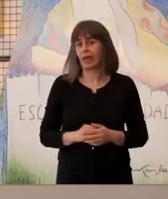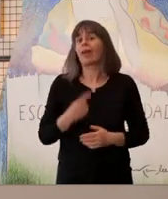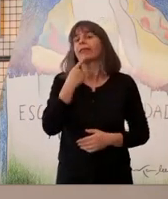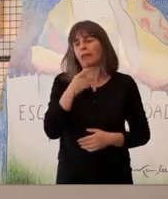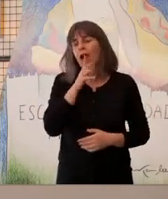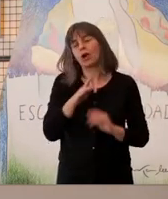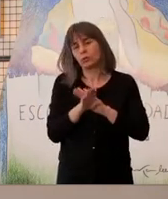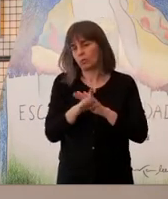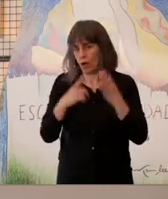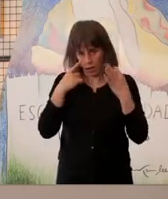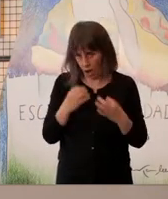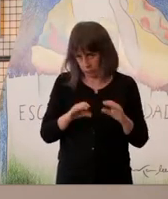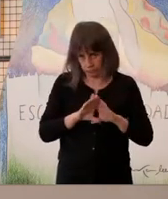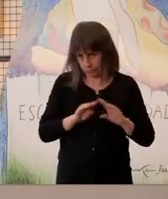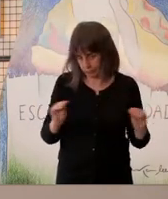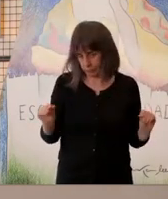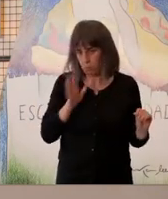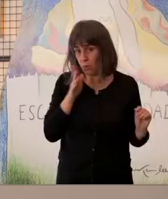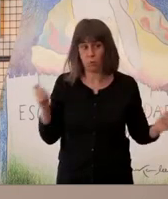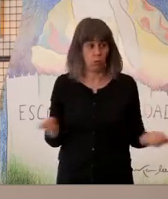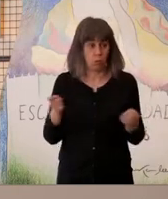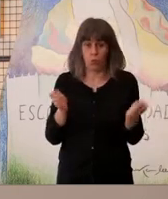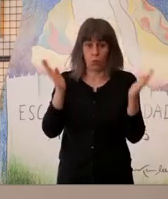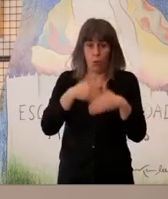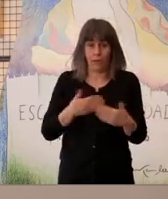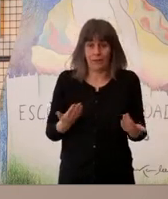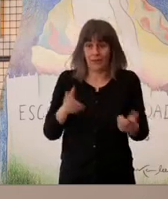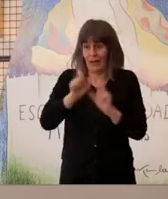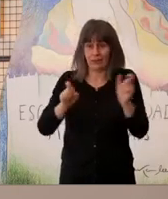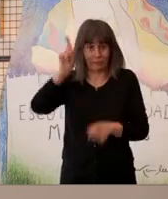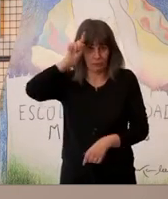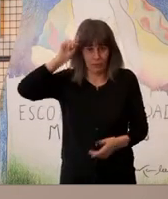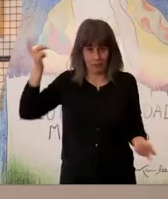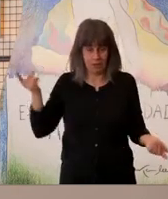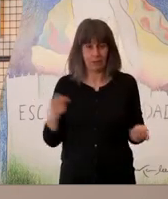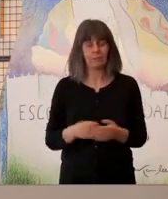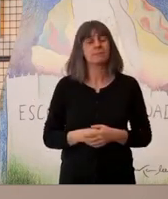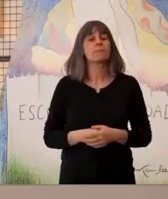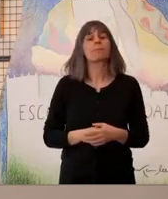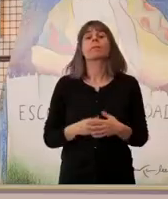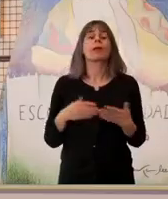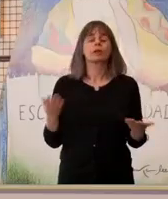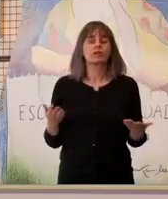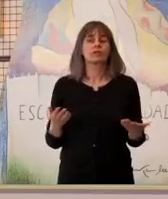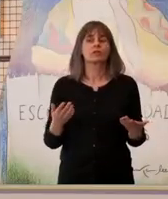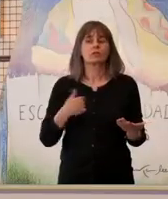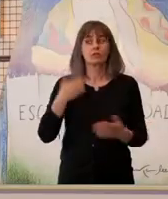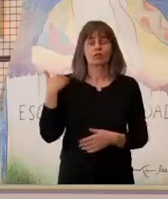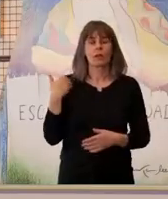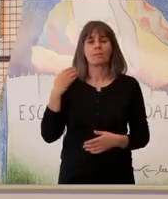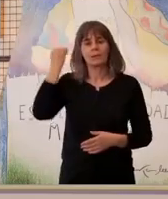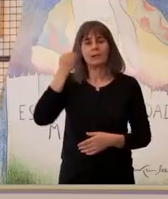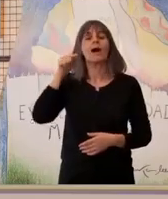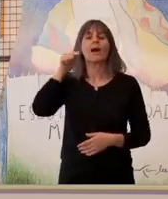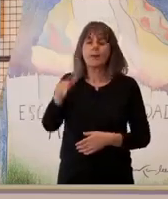mantiene se acabó porque si no lo publicitas no existe etcétera Pero siempre pensaba que este era